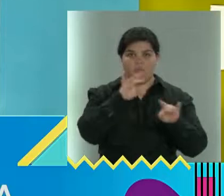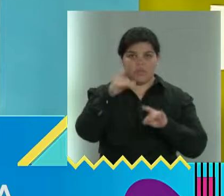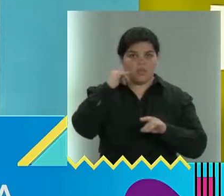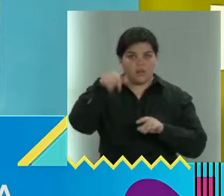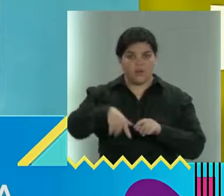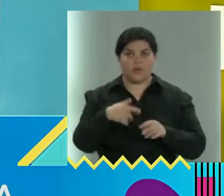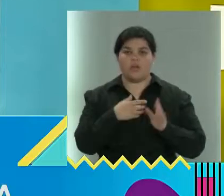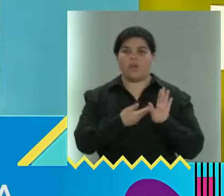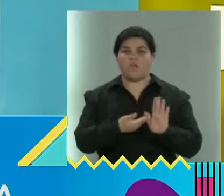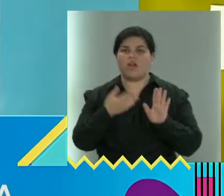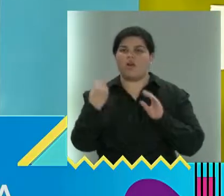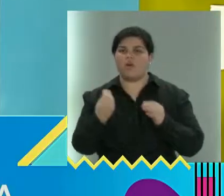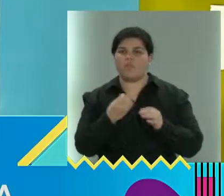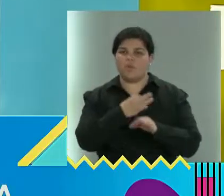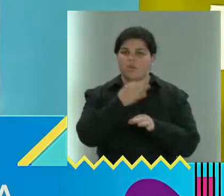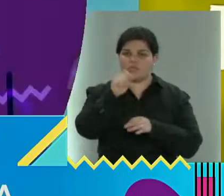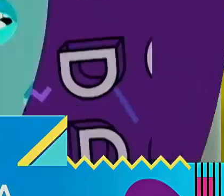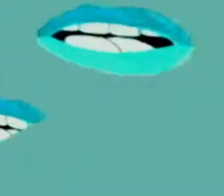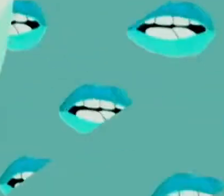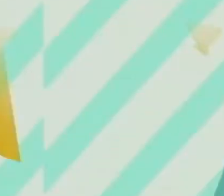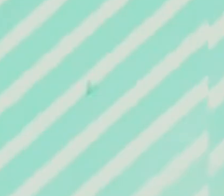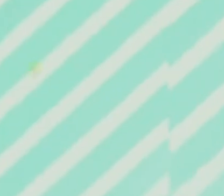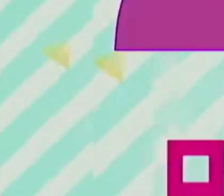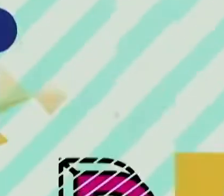en Argentina y por supuesto en nuestra provincia.